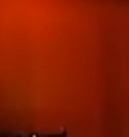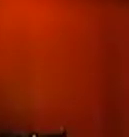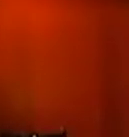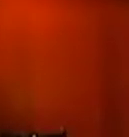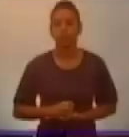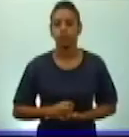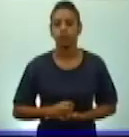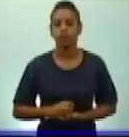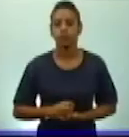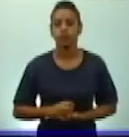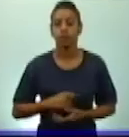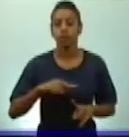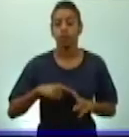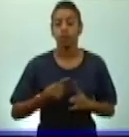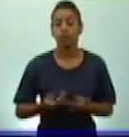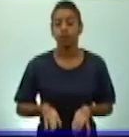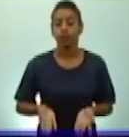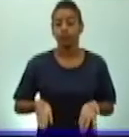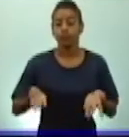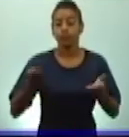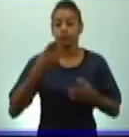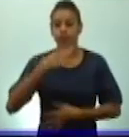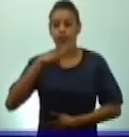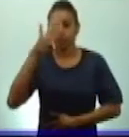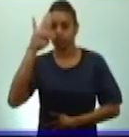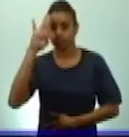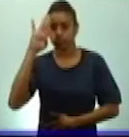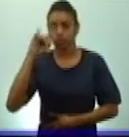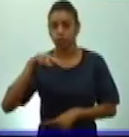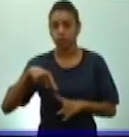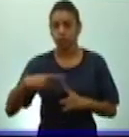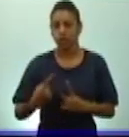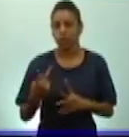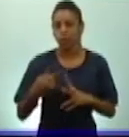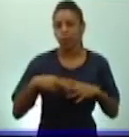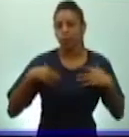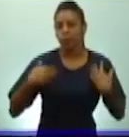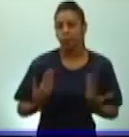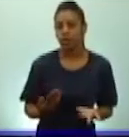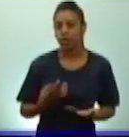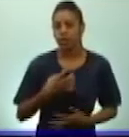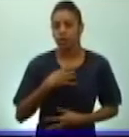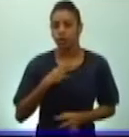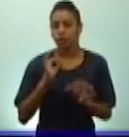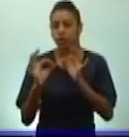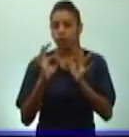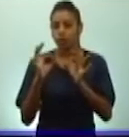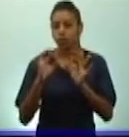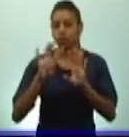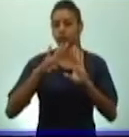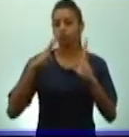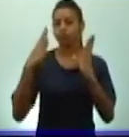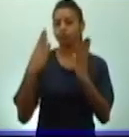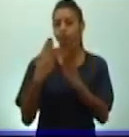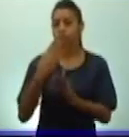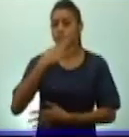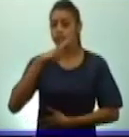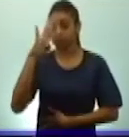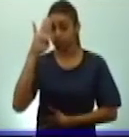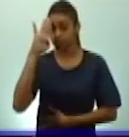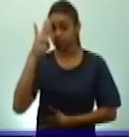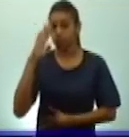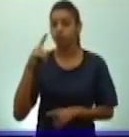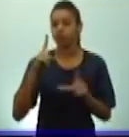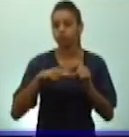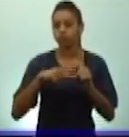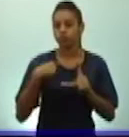¿Por qué enaltecer a Cuba? ¿Por qué y para qué tenemos que cuidarla entre todos? Con los